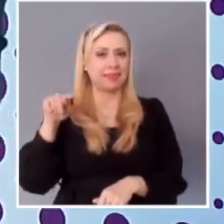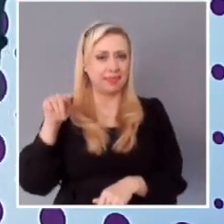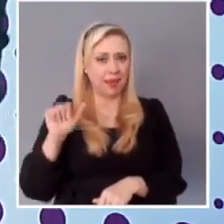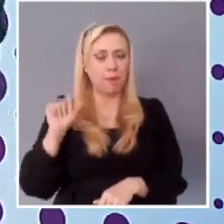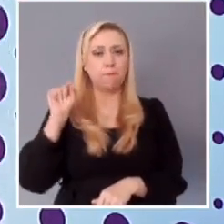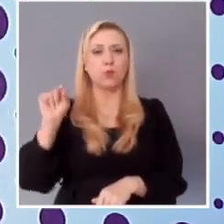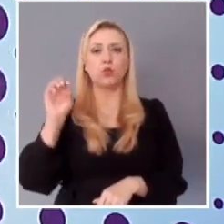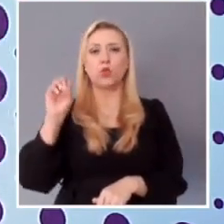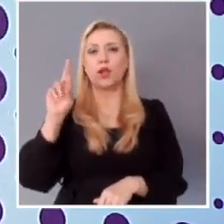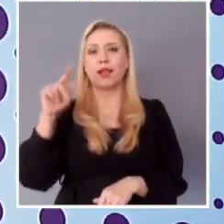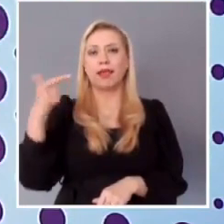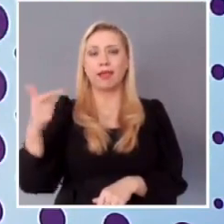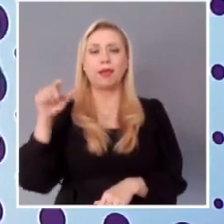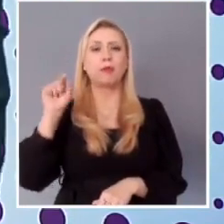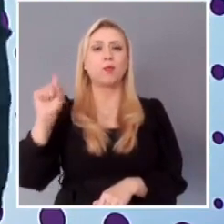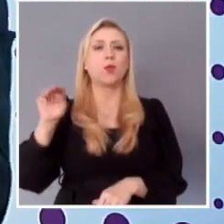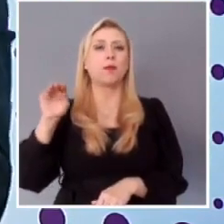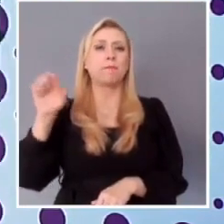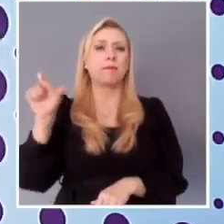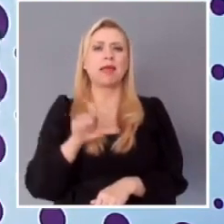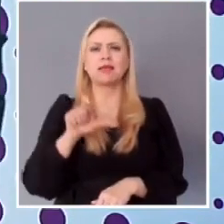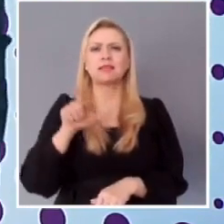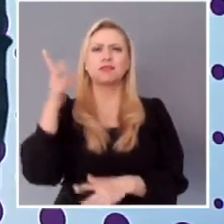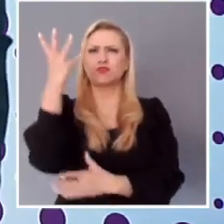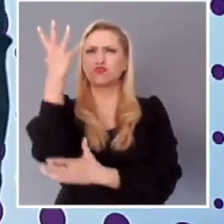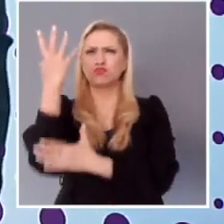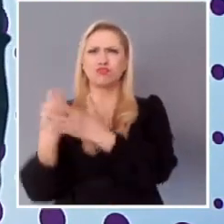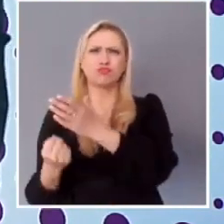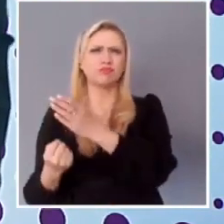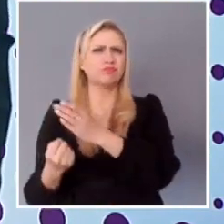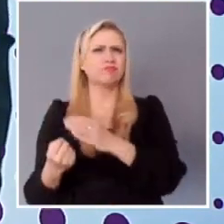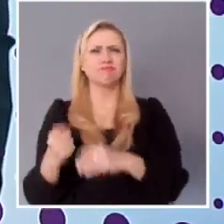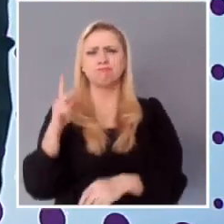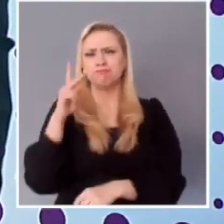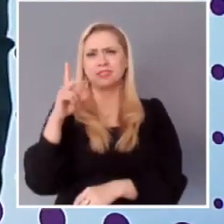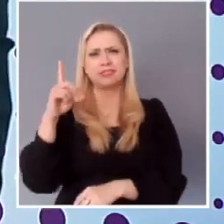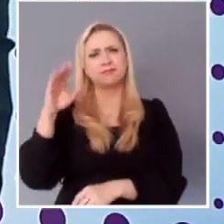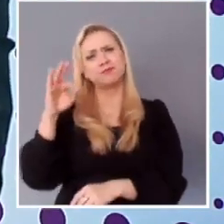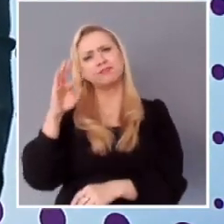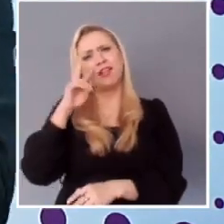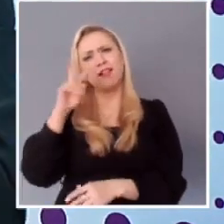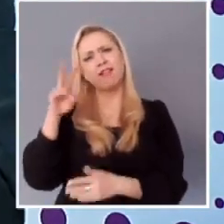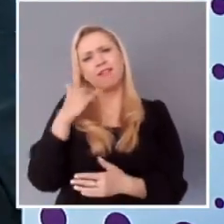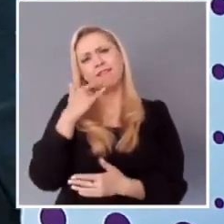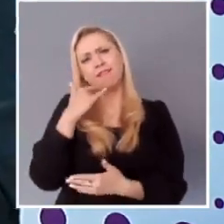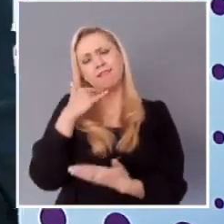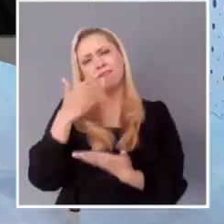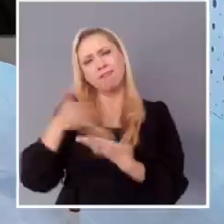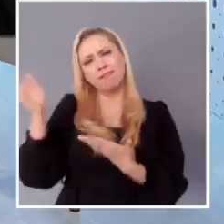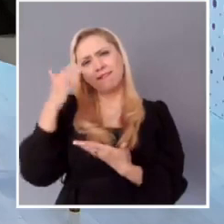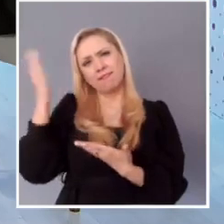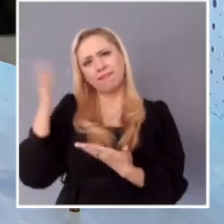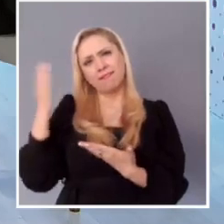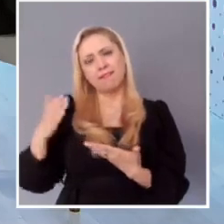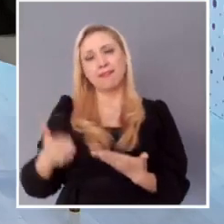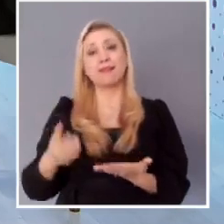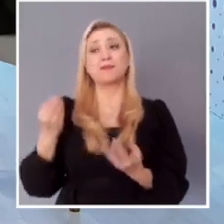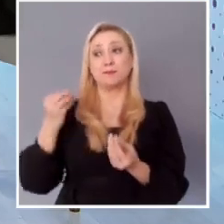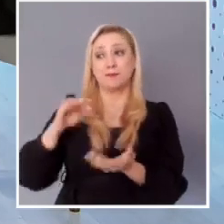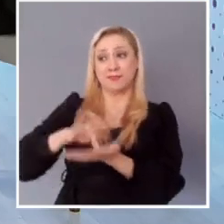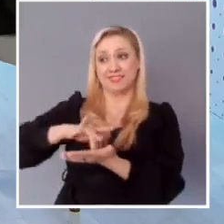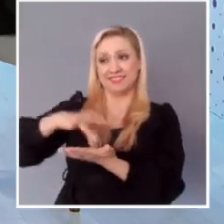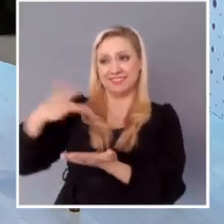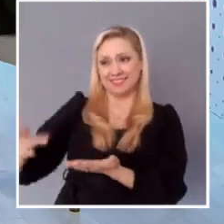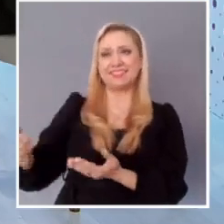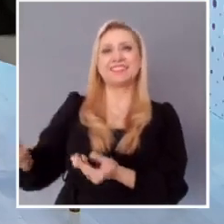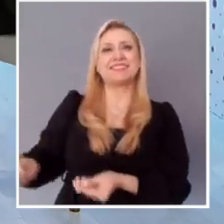www.documenta.org.mx. Es una descarga gratuita y abierta para quien desee consultarlo. Pues te agradezco la sugerencia. Este espacio